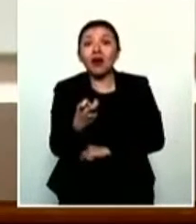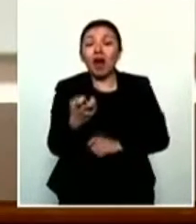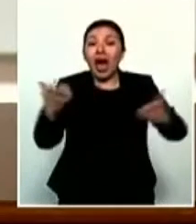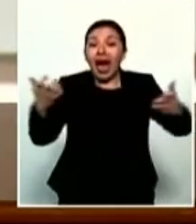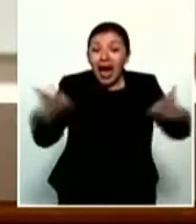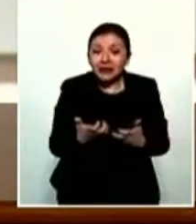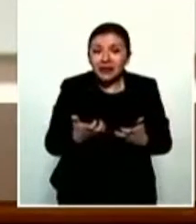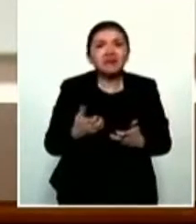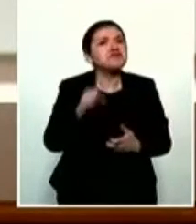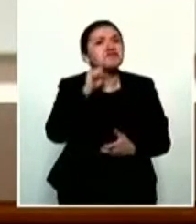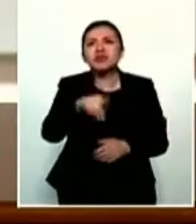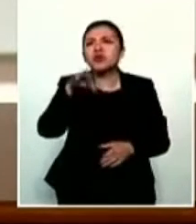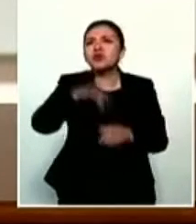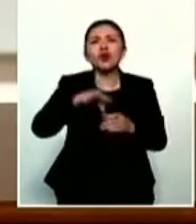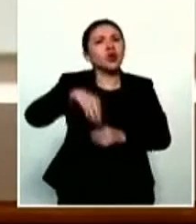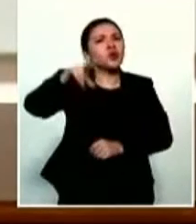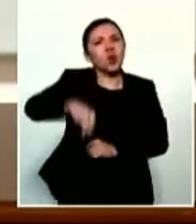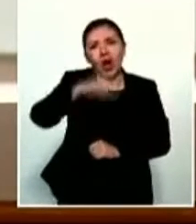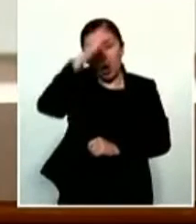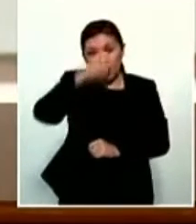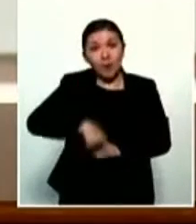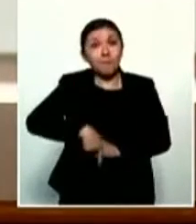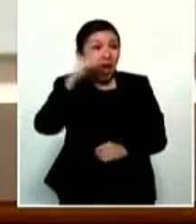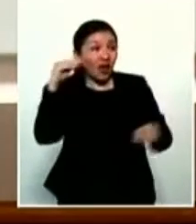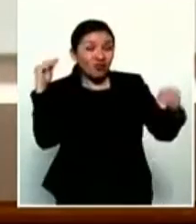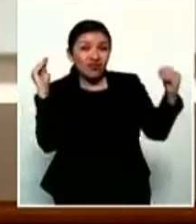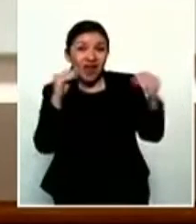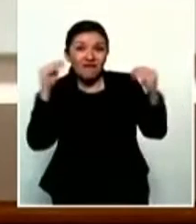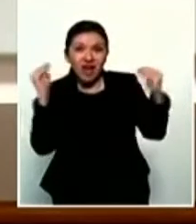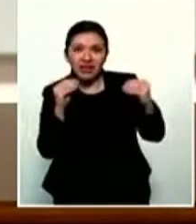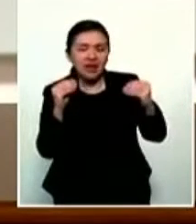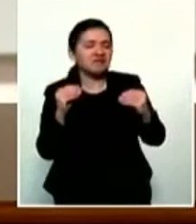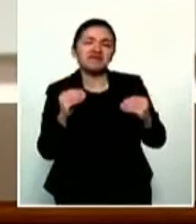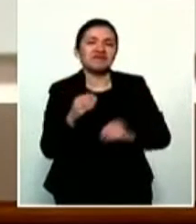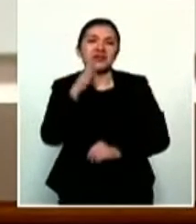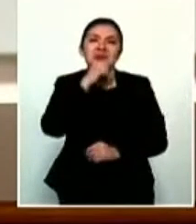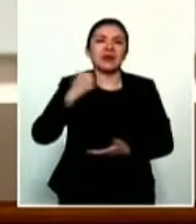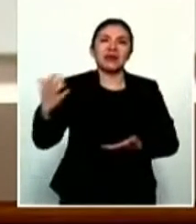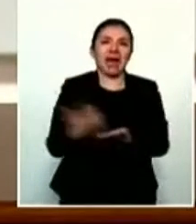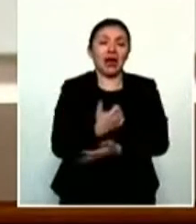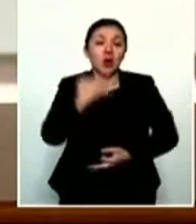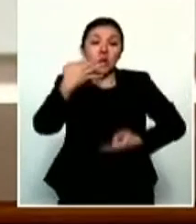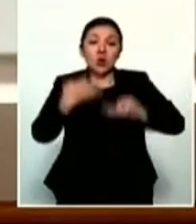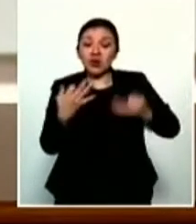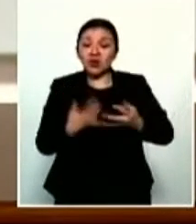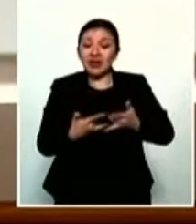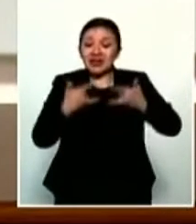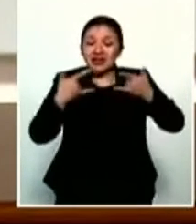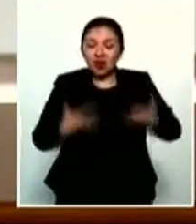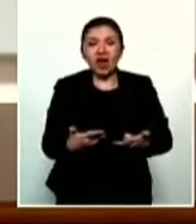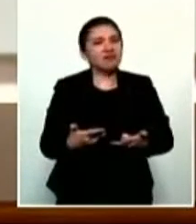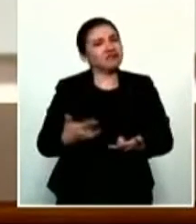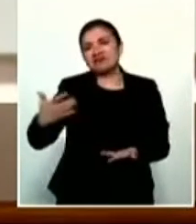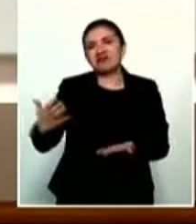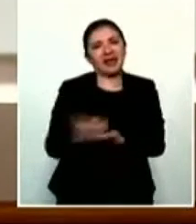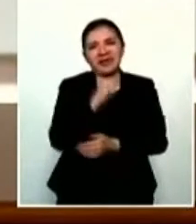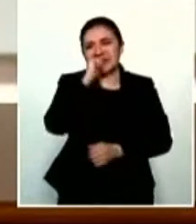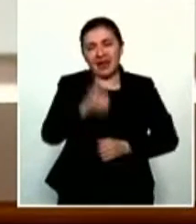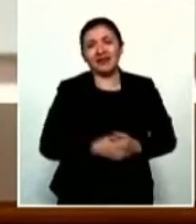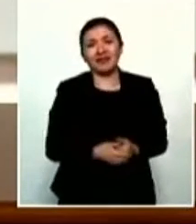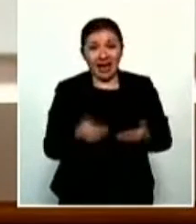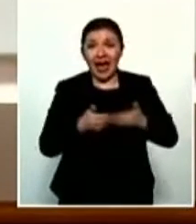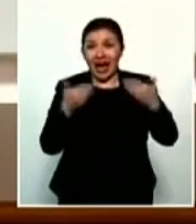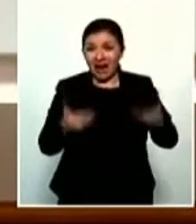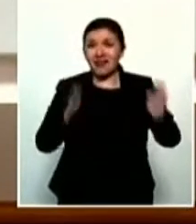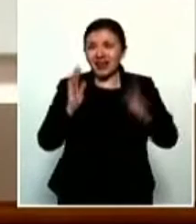contra. Pero no ganaron el debate, ni ganaron el juicio de la historia. Y hoy, después